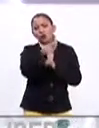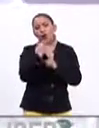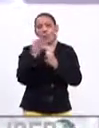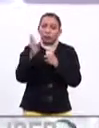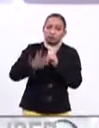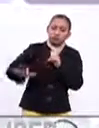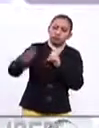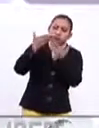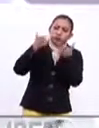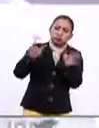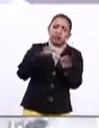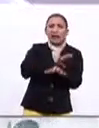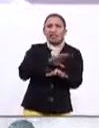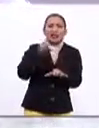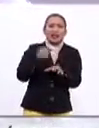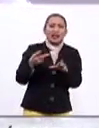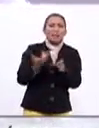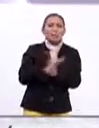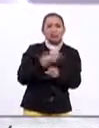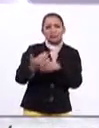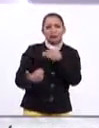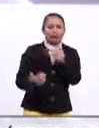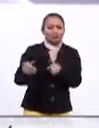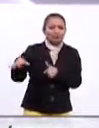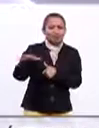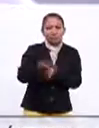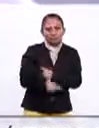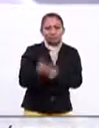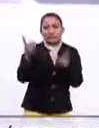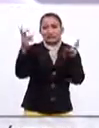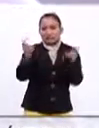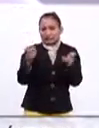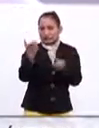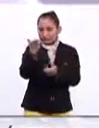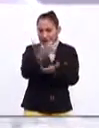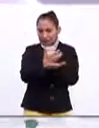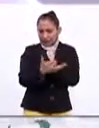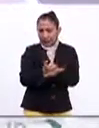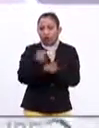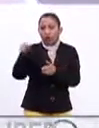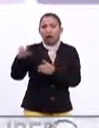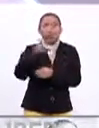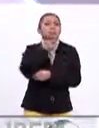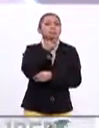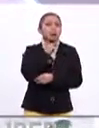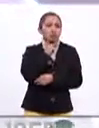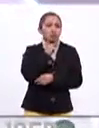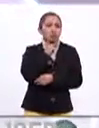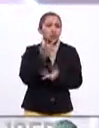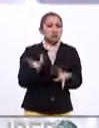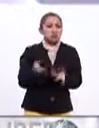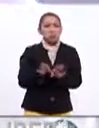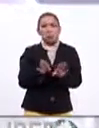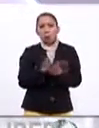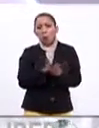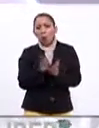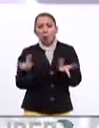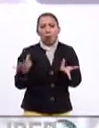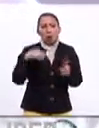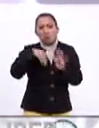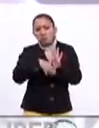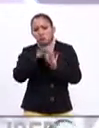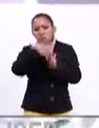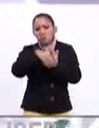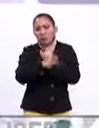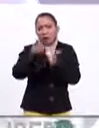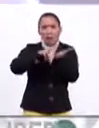diera un panorama general de qué es lo que ha estado sucediendo en términos económicos con el petróleo, cómo han venido siendo las